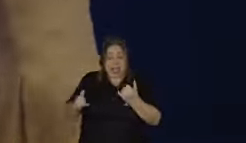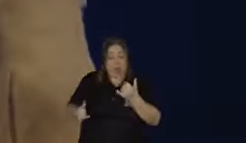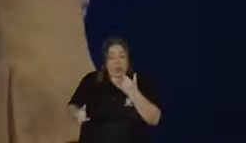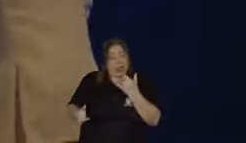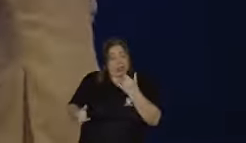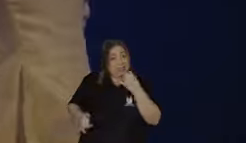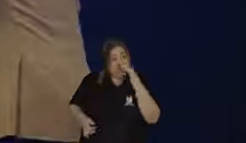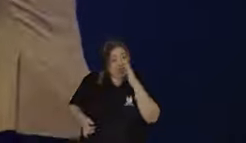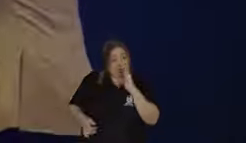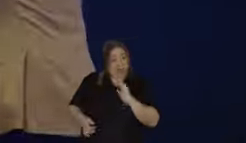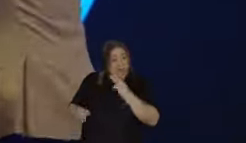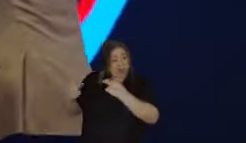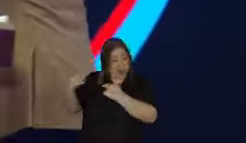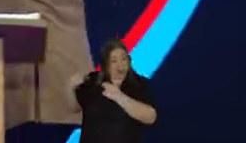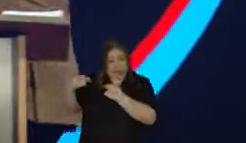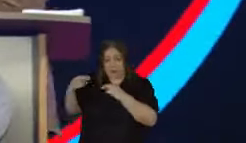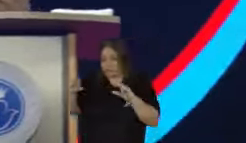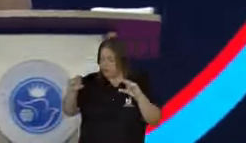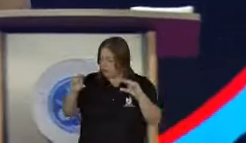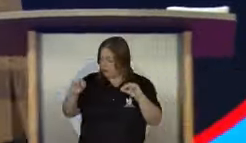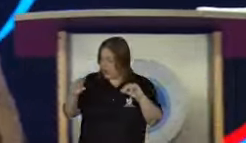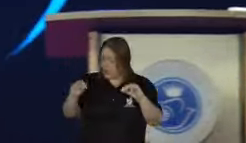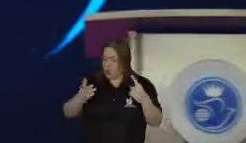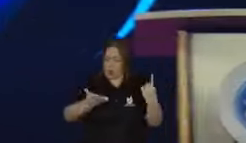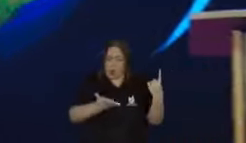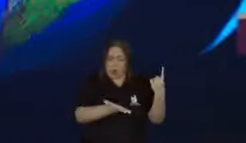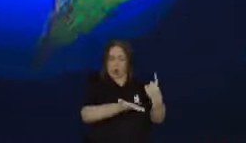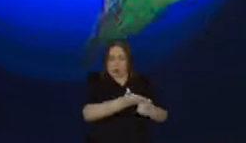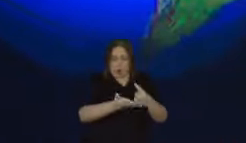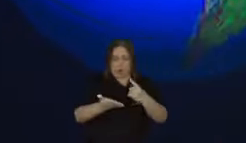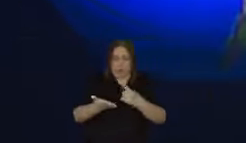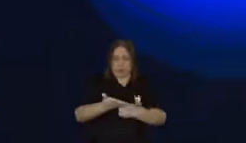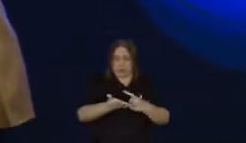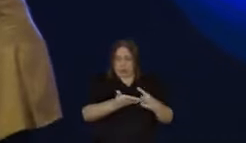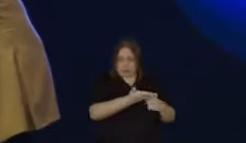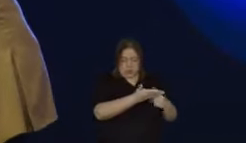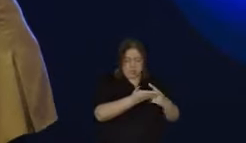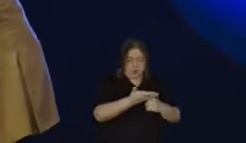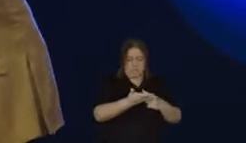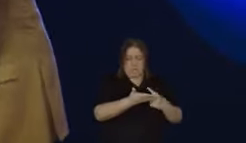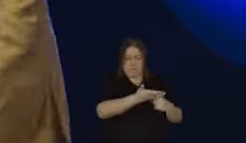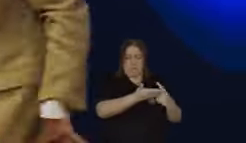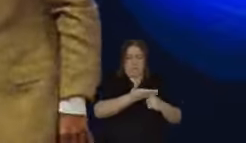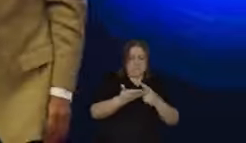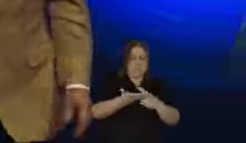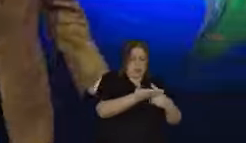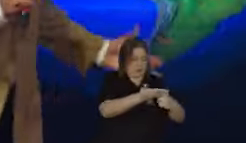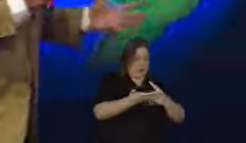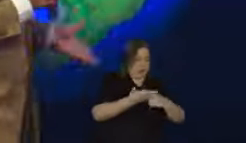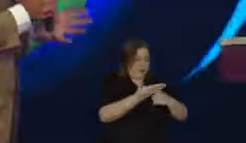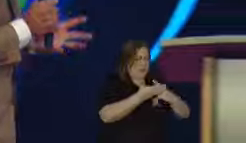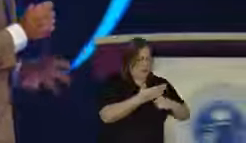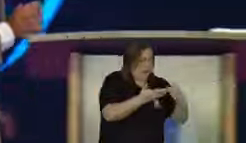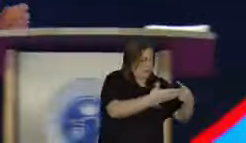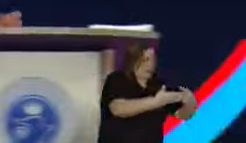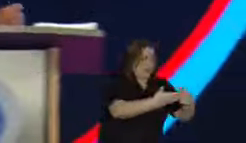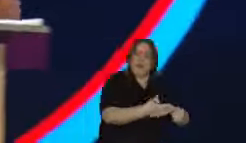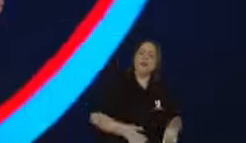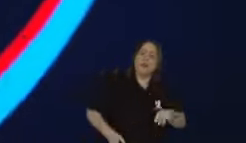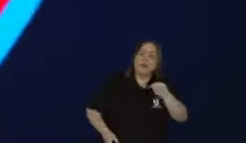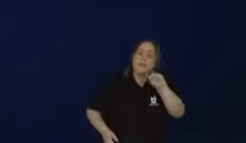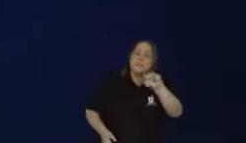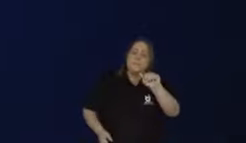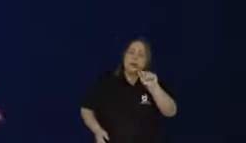¡Wow! Argumentación. Y si no, mire la otra segunda gran tentación en la historia de la humanidad. Fue Mateo capítulo